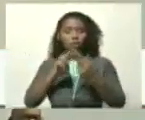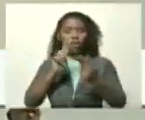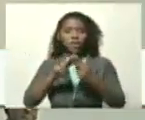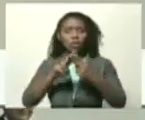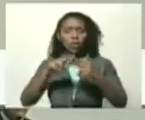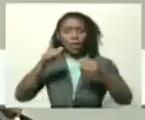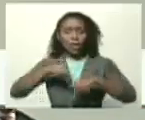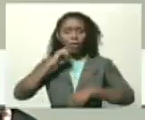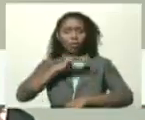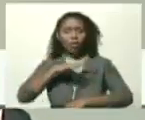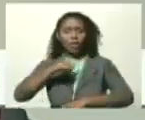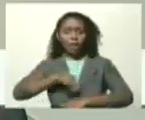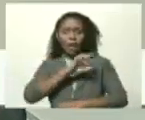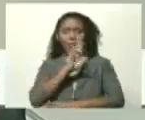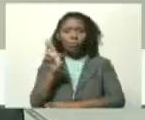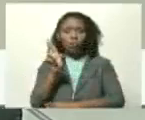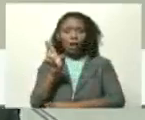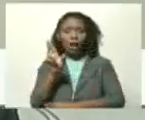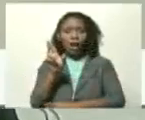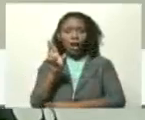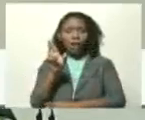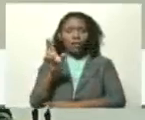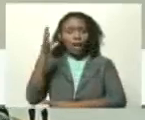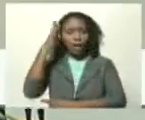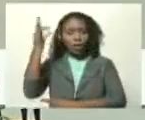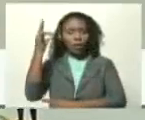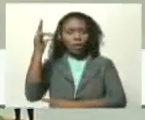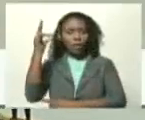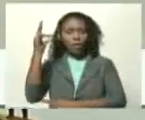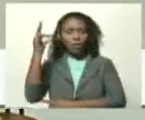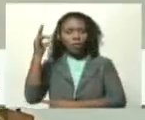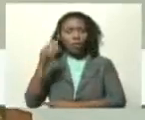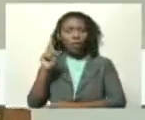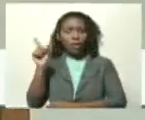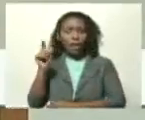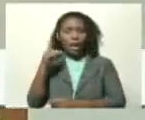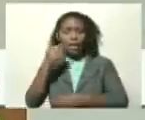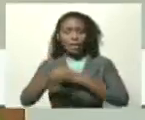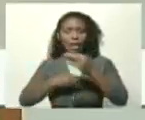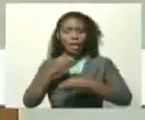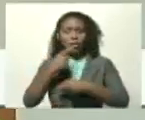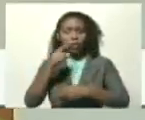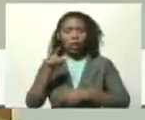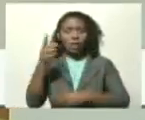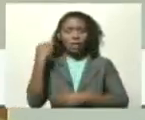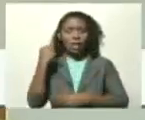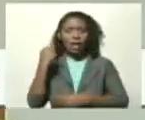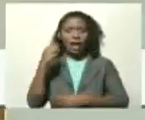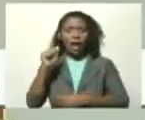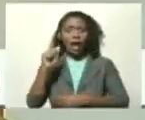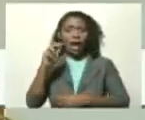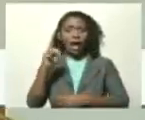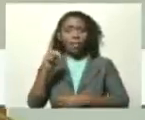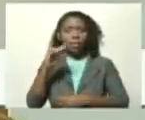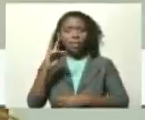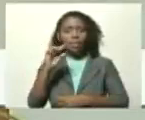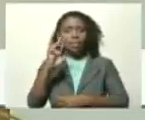república, el Congreso de Angostura. Y allí Andrés Eloy se refiere al